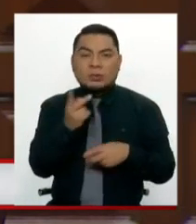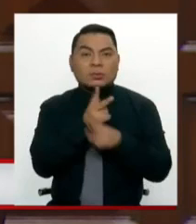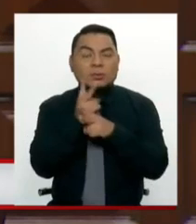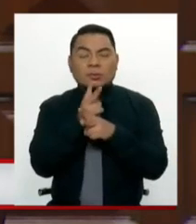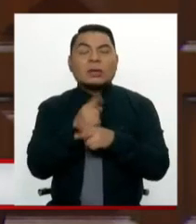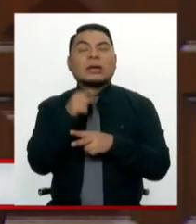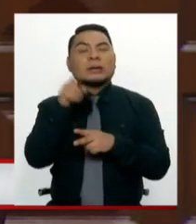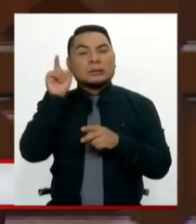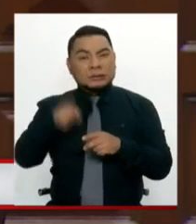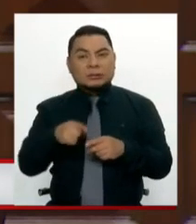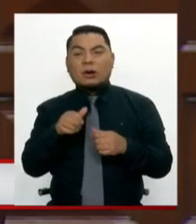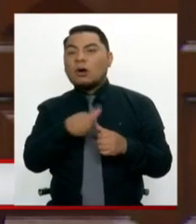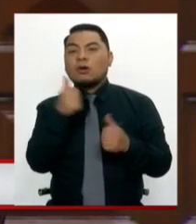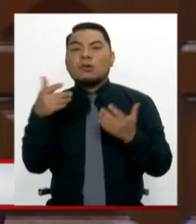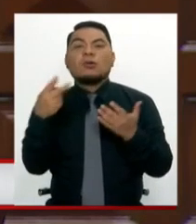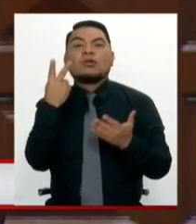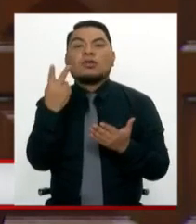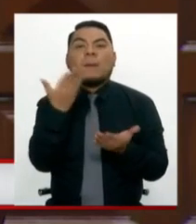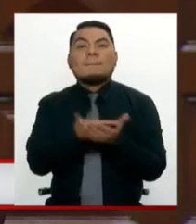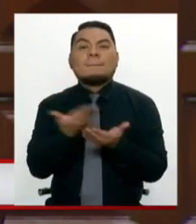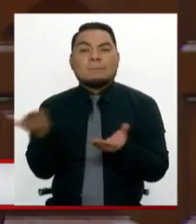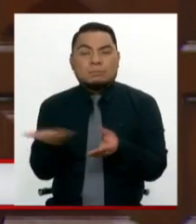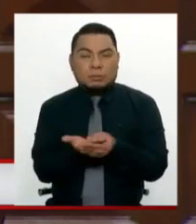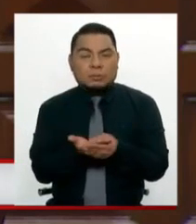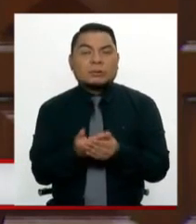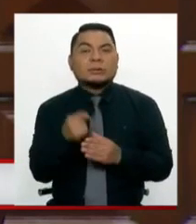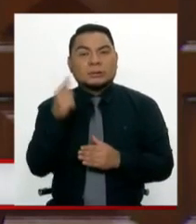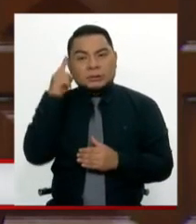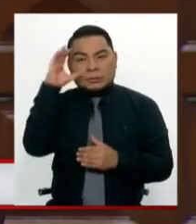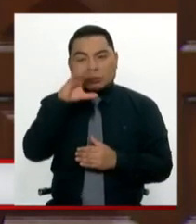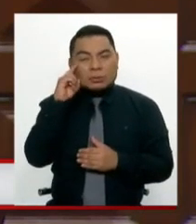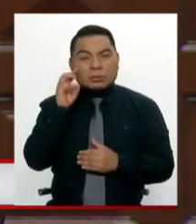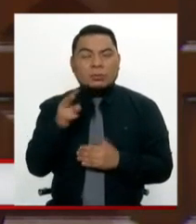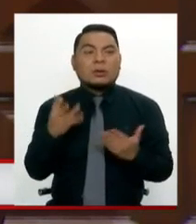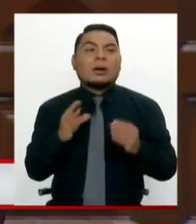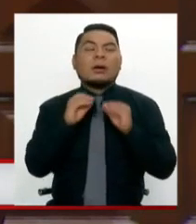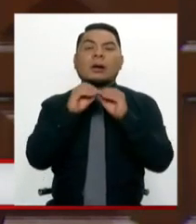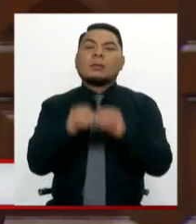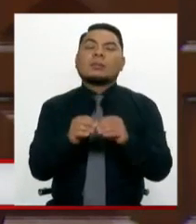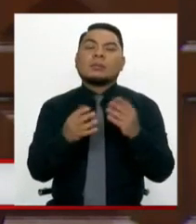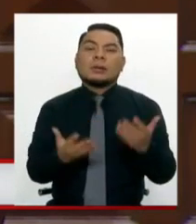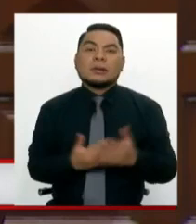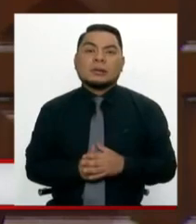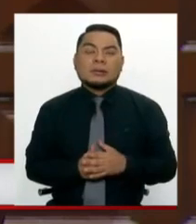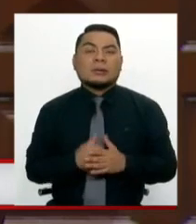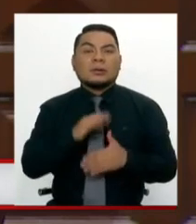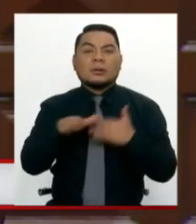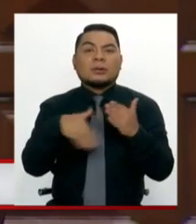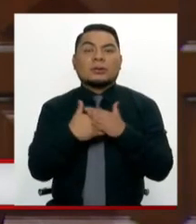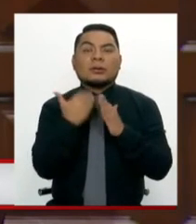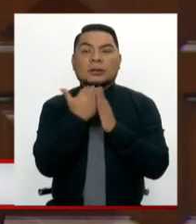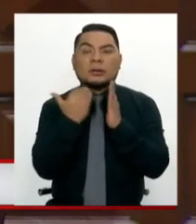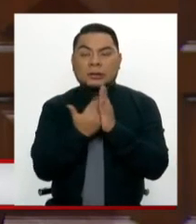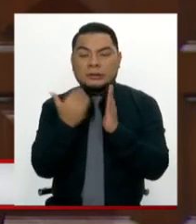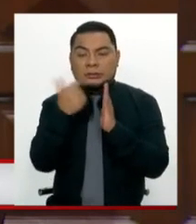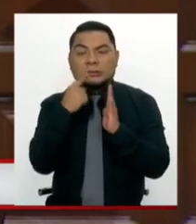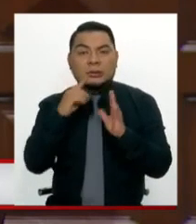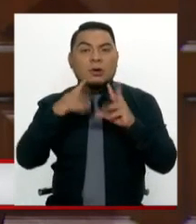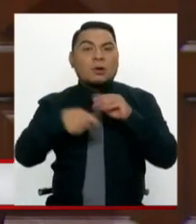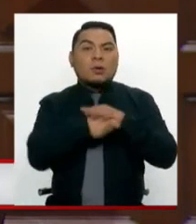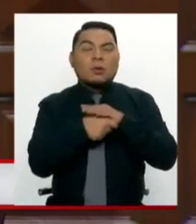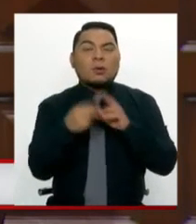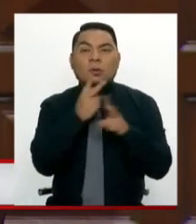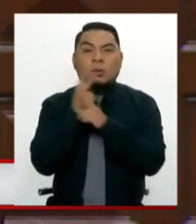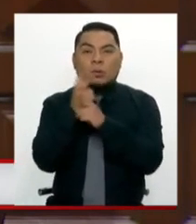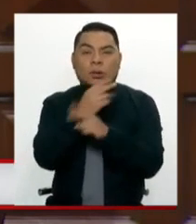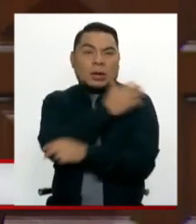pendientes otras 2 propuestas que buscan, primero, la implementación de cláusulas anticorrupción en todos